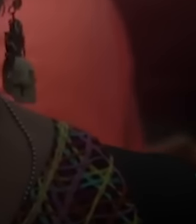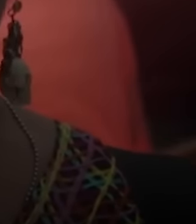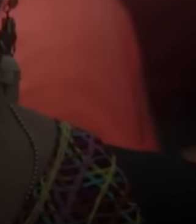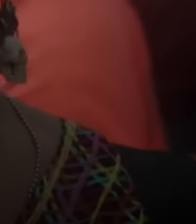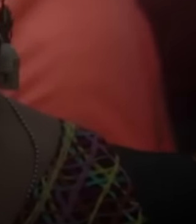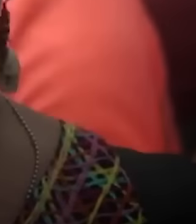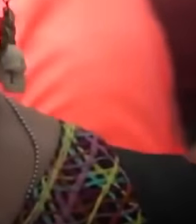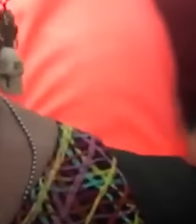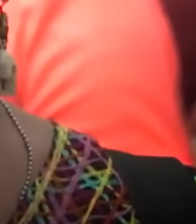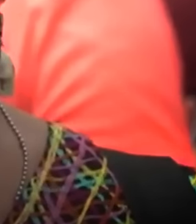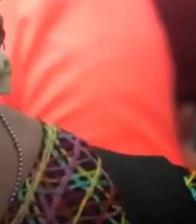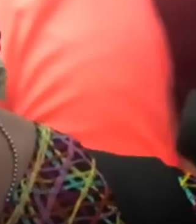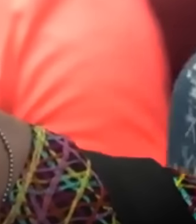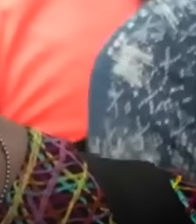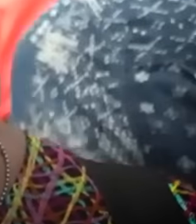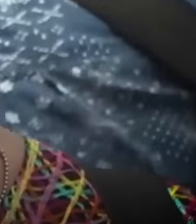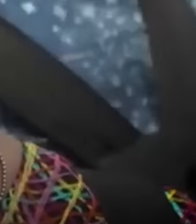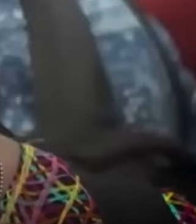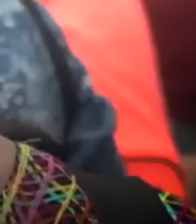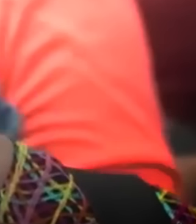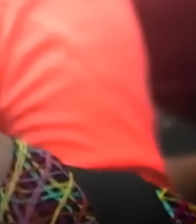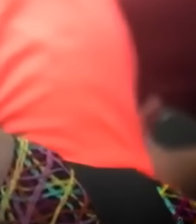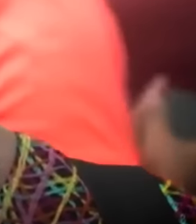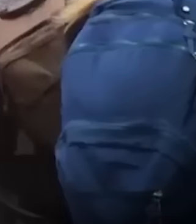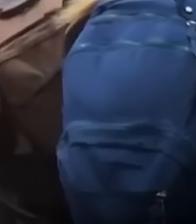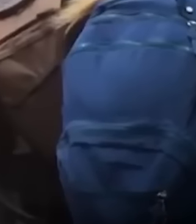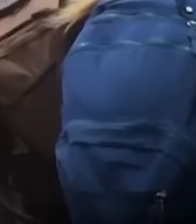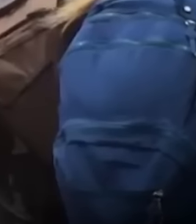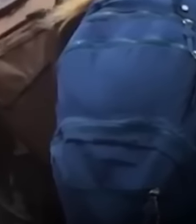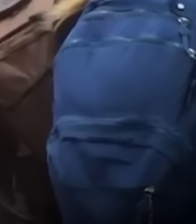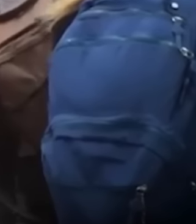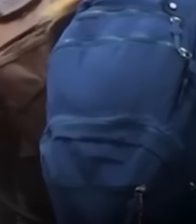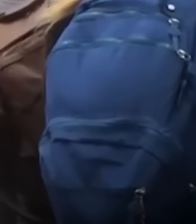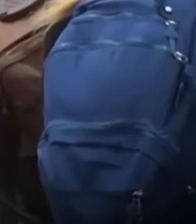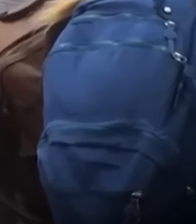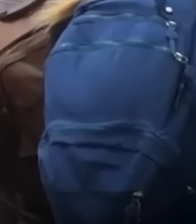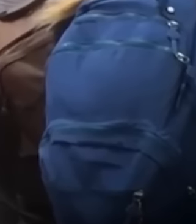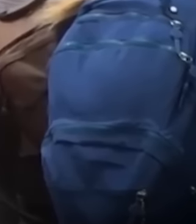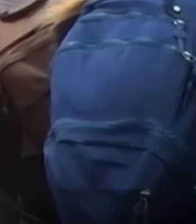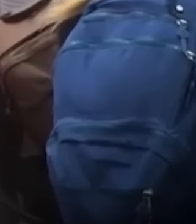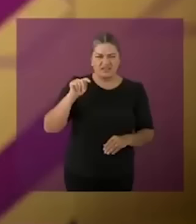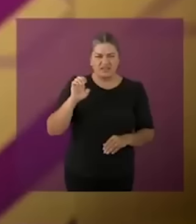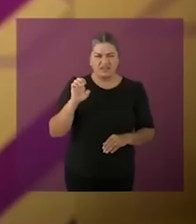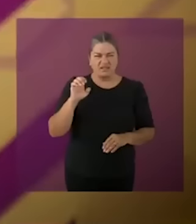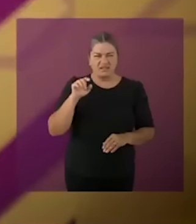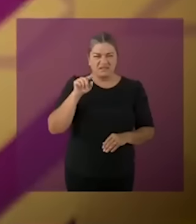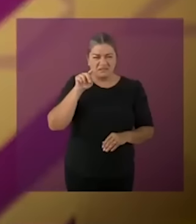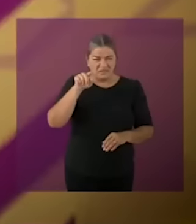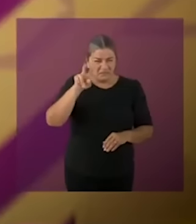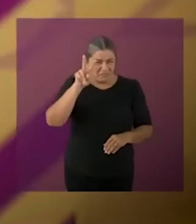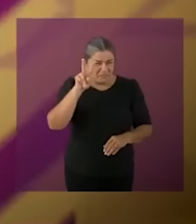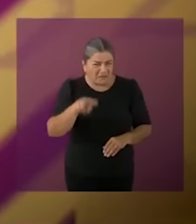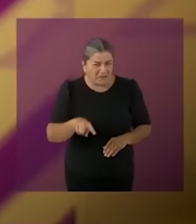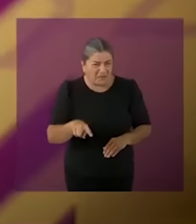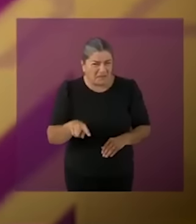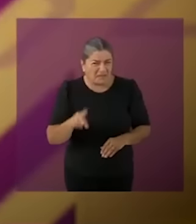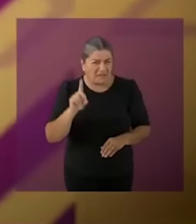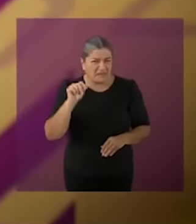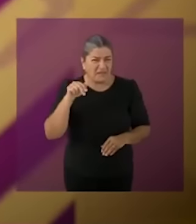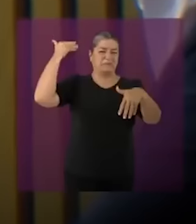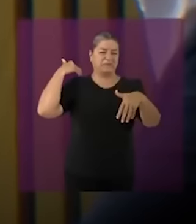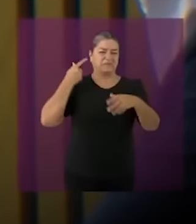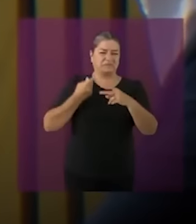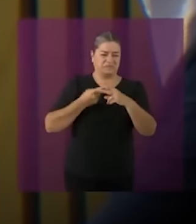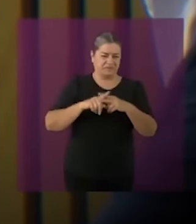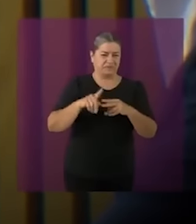verdad lo investigue y que un día después confirme a una y desmienta a la otra. De nada sirve repartir